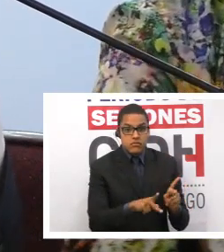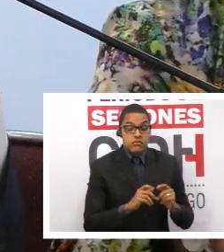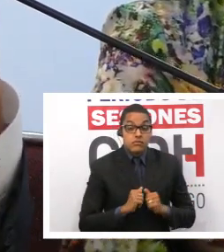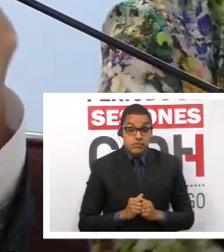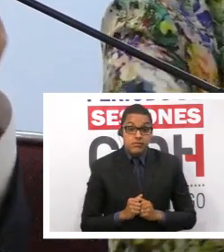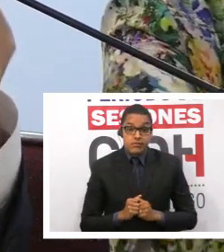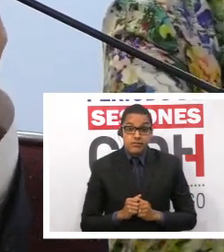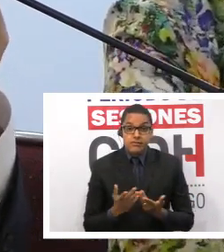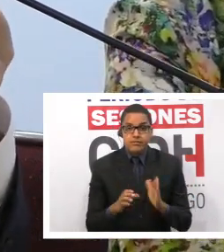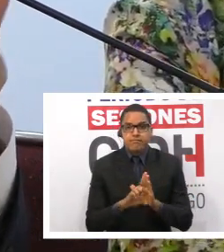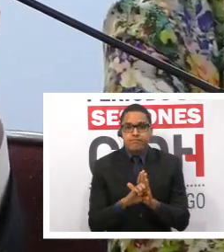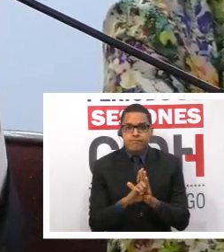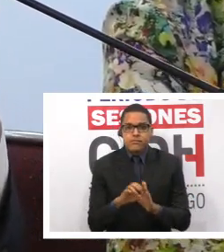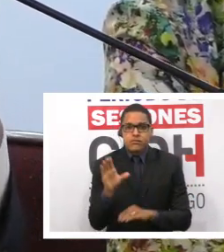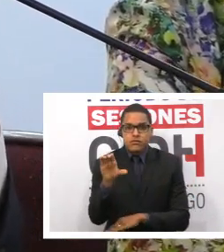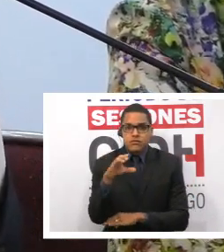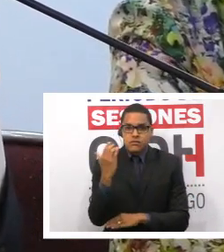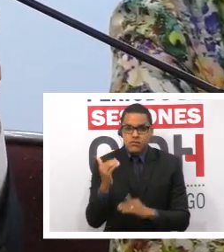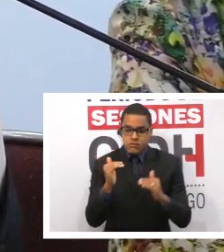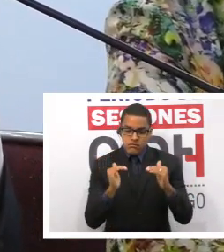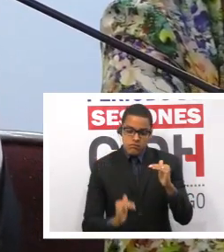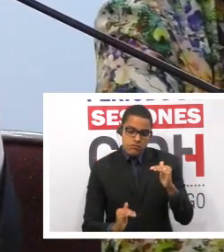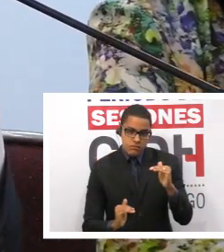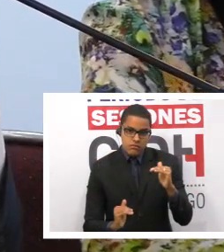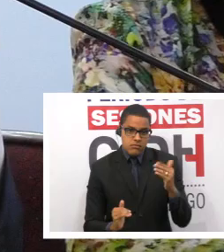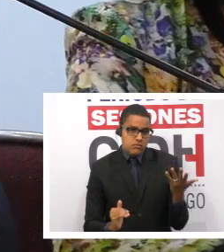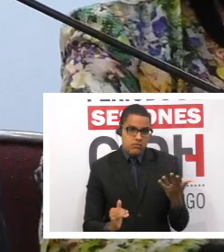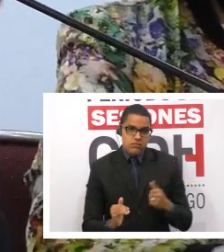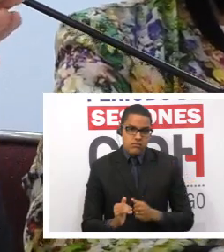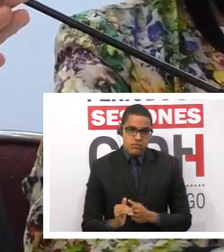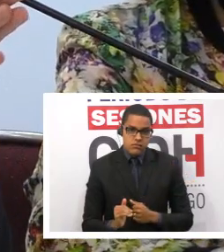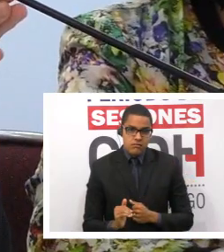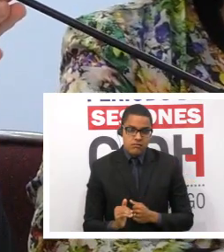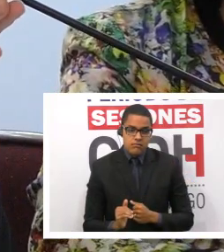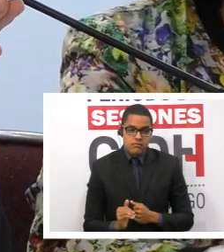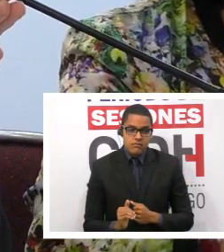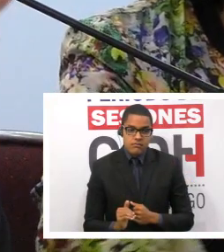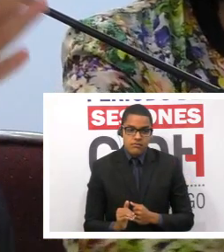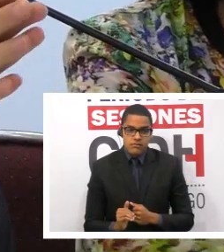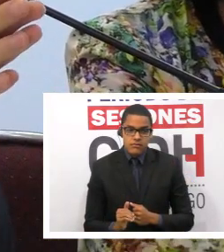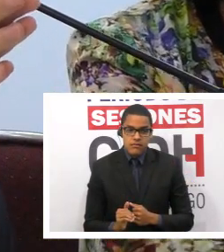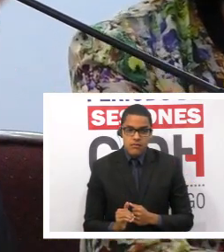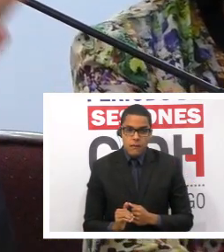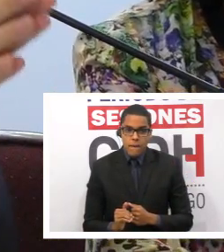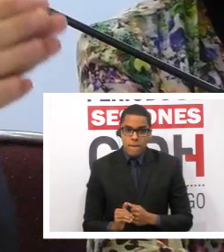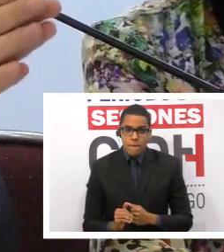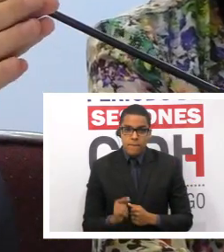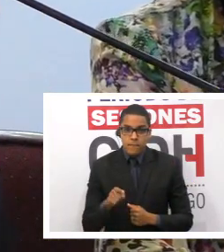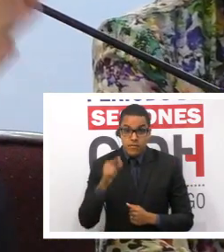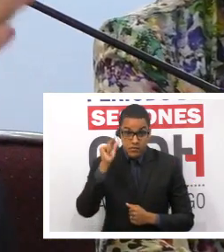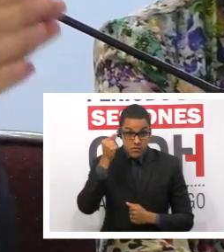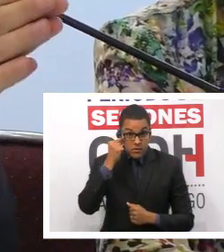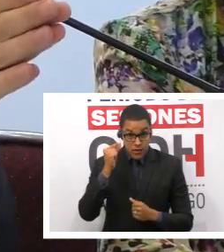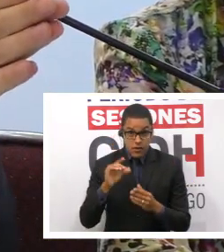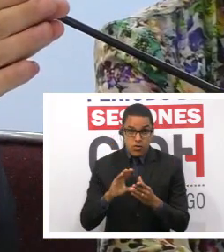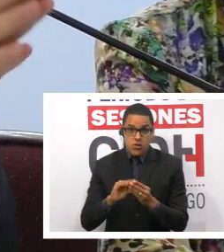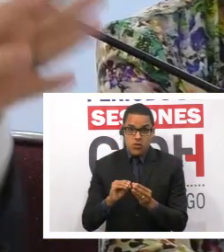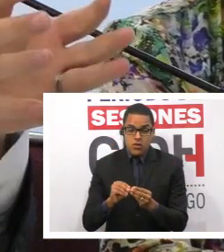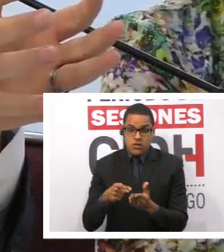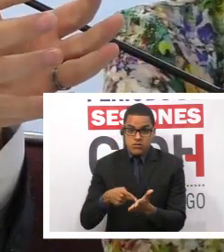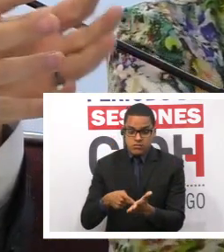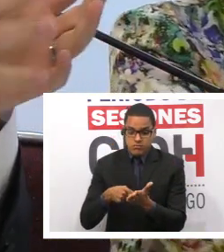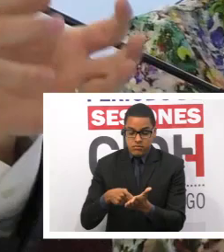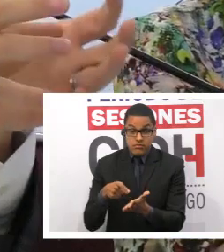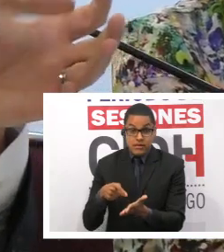que es el impuesto al valor agregado un impuesto al consumo regresivo también dijo mire este impuesto no puede afectar